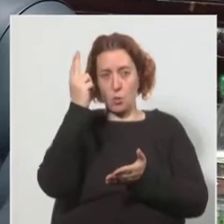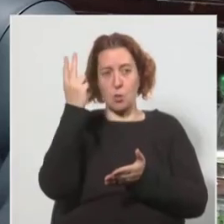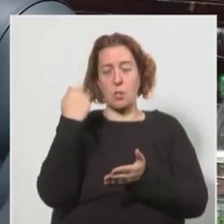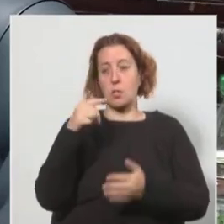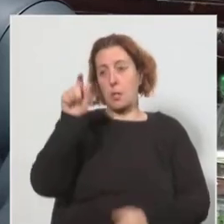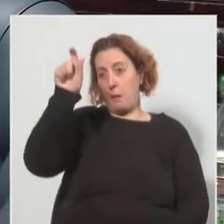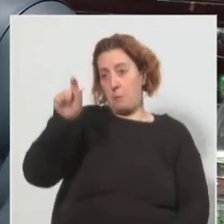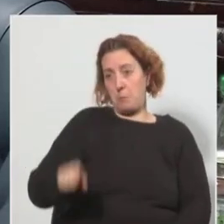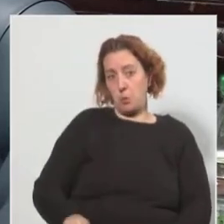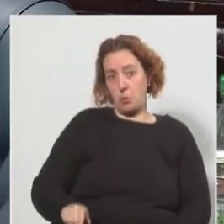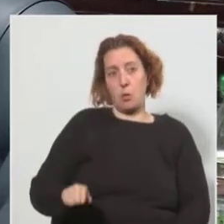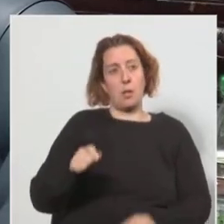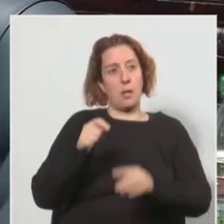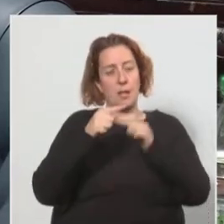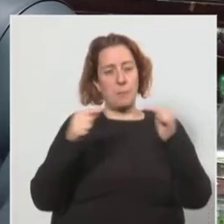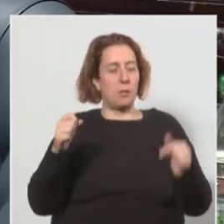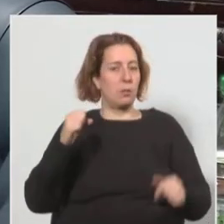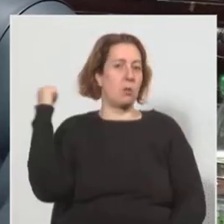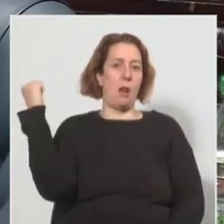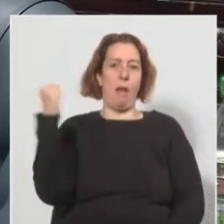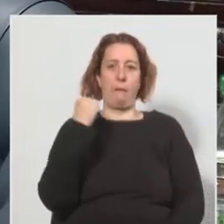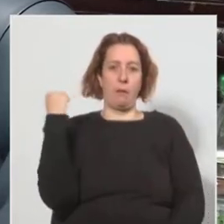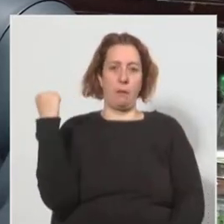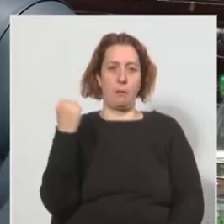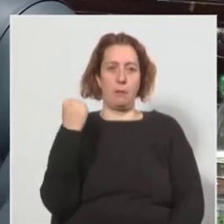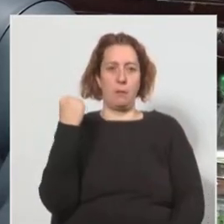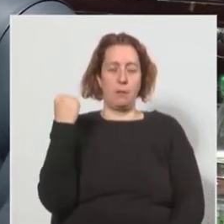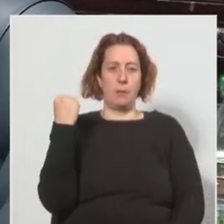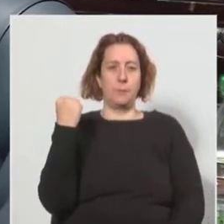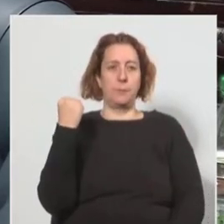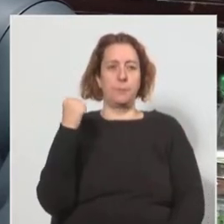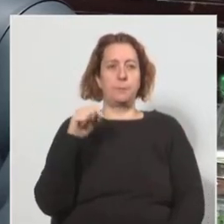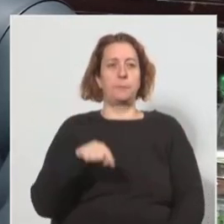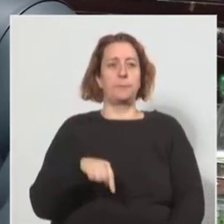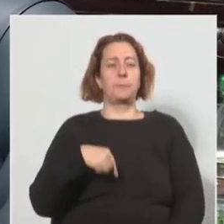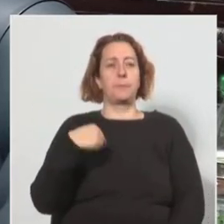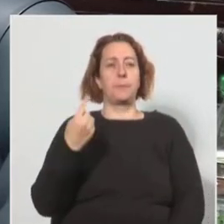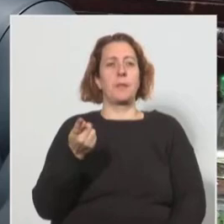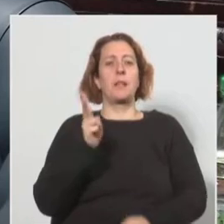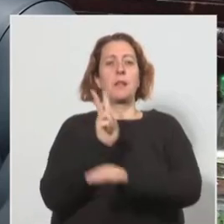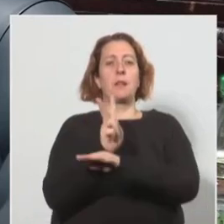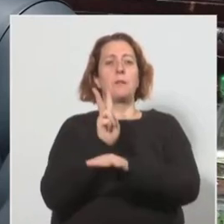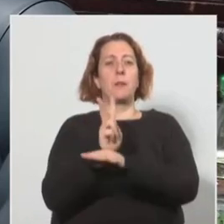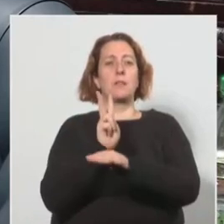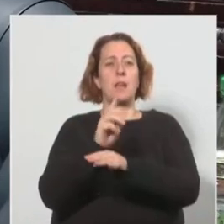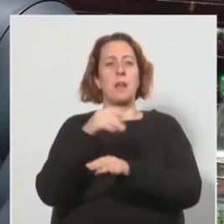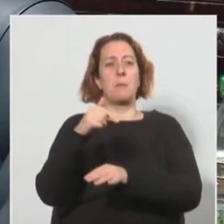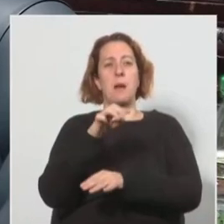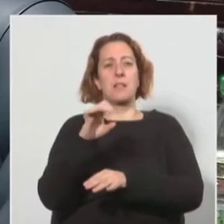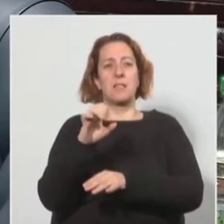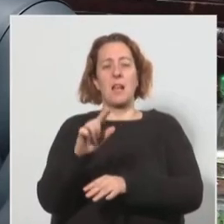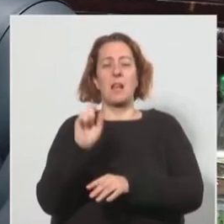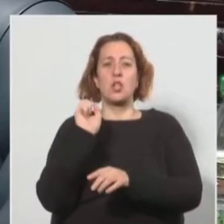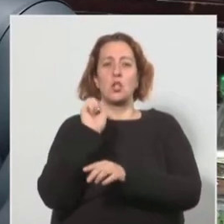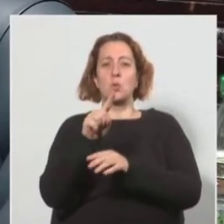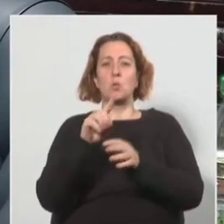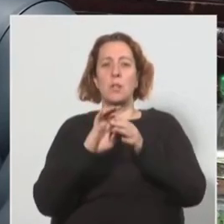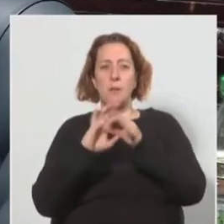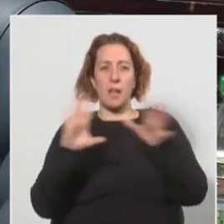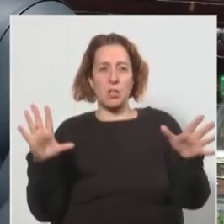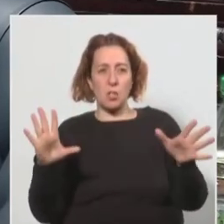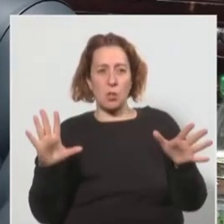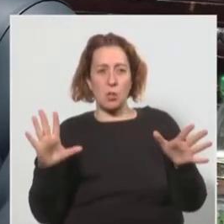esta persona fue un elemento clave utilizado por la defensa de Marcet para obtener su